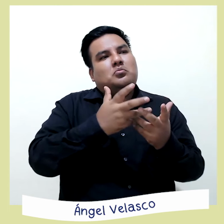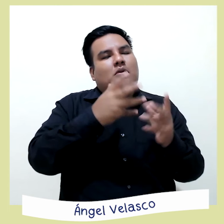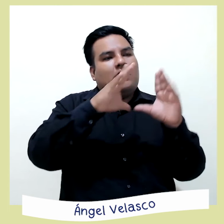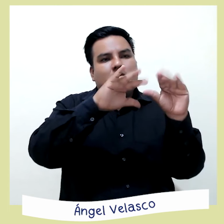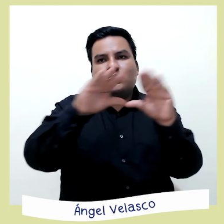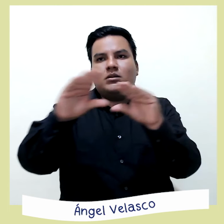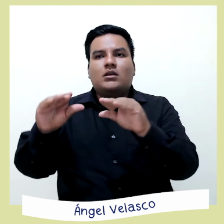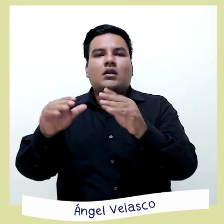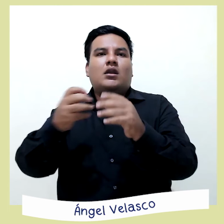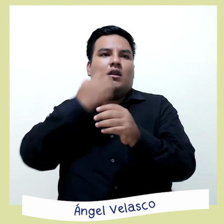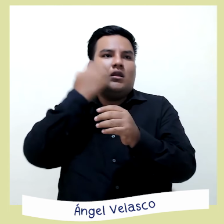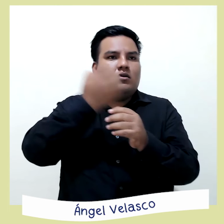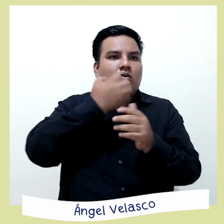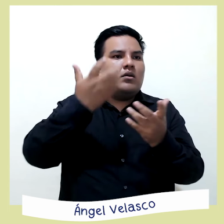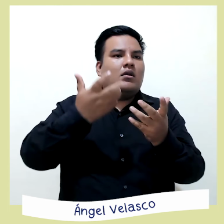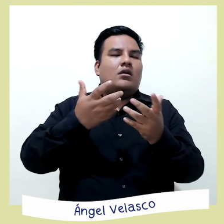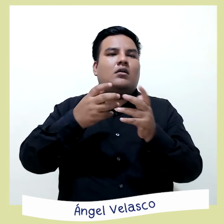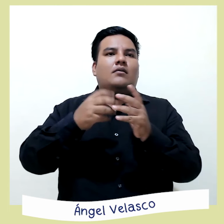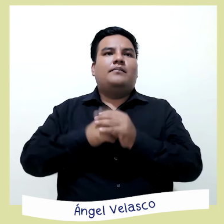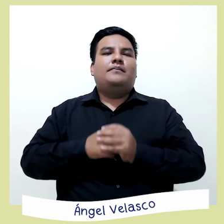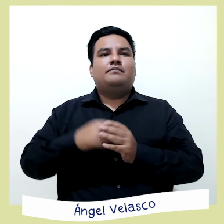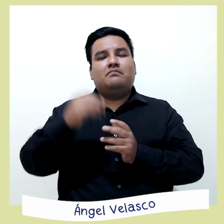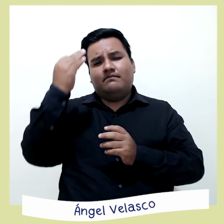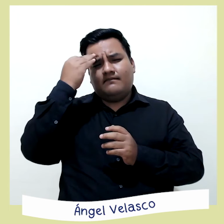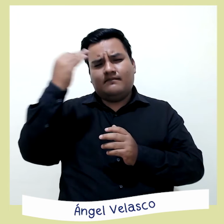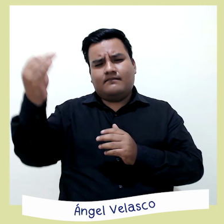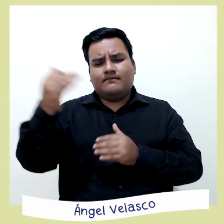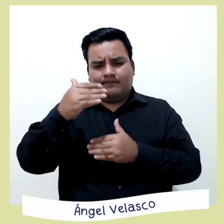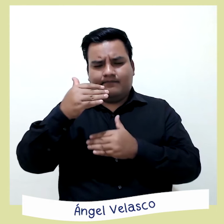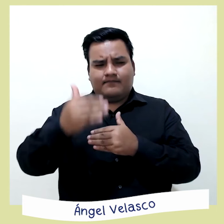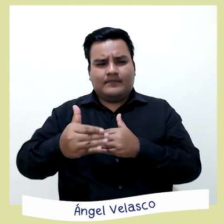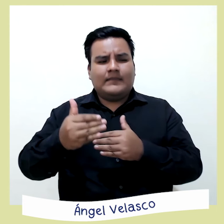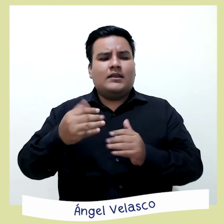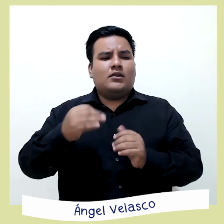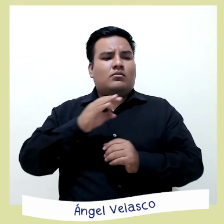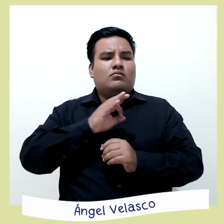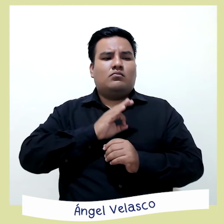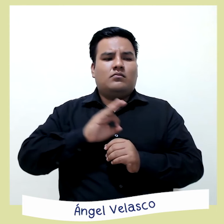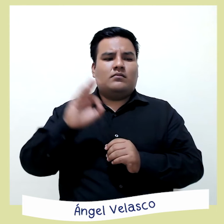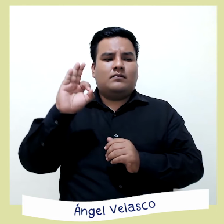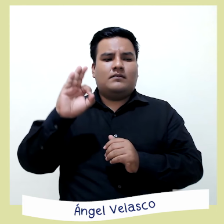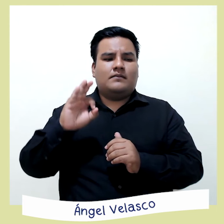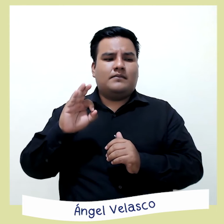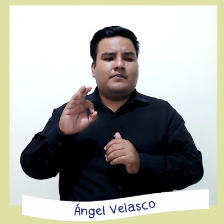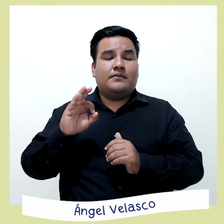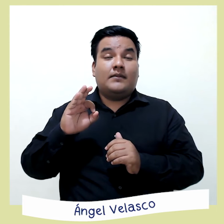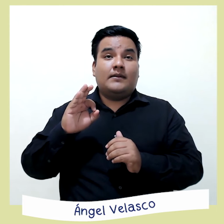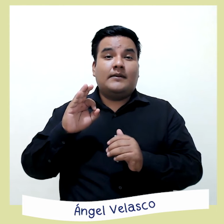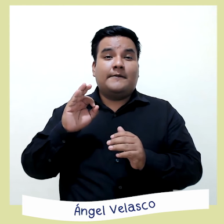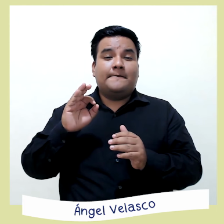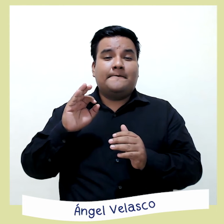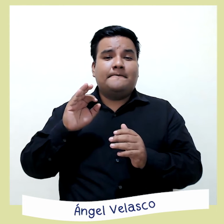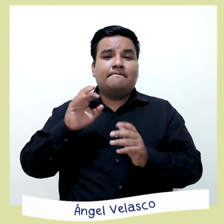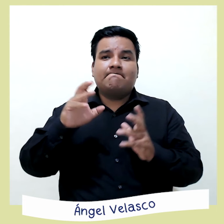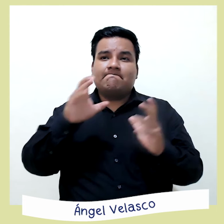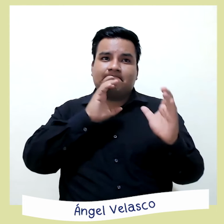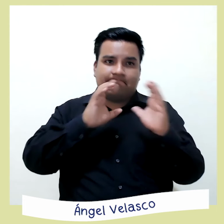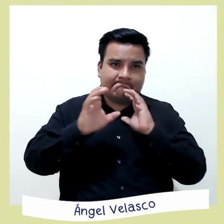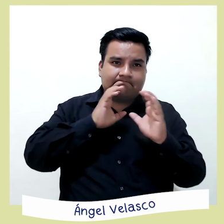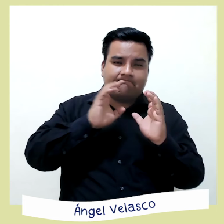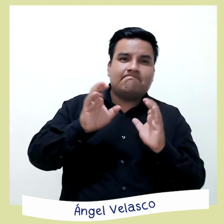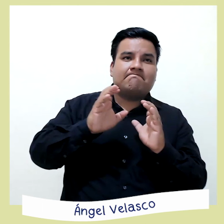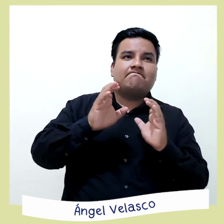más difícil va a ser con la sociedad. Eso tiene también que ser un trabajo de educación. En las escuelas, en